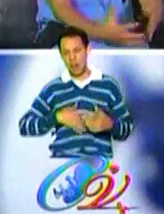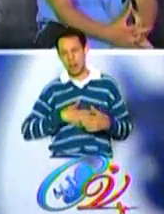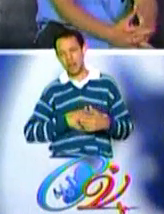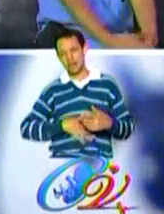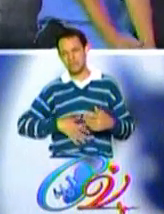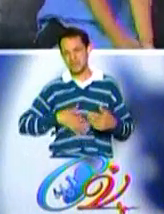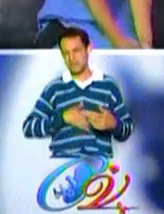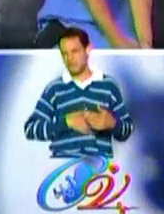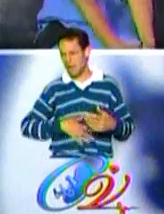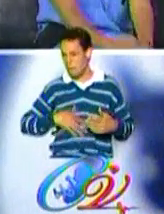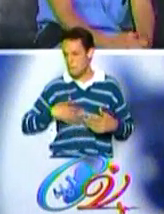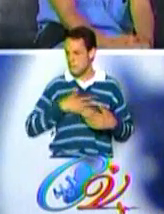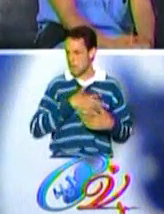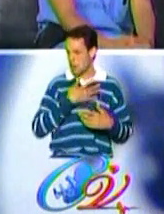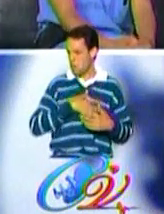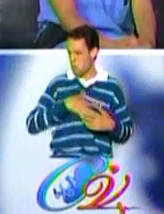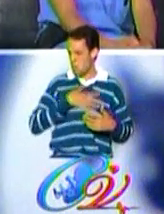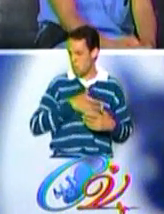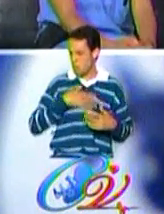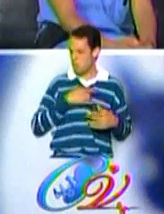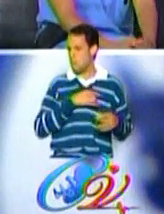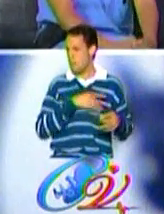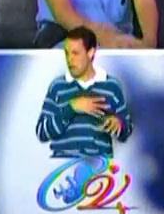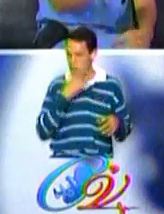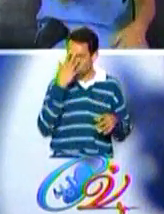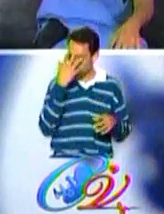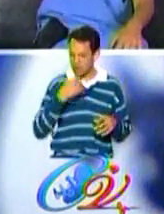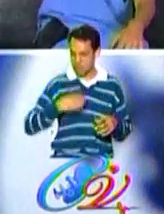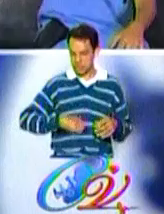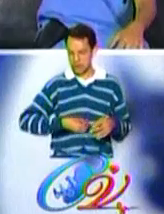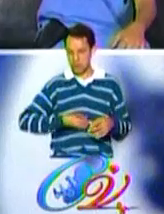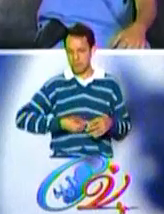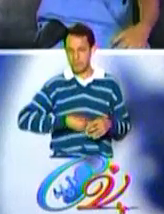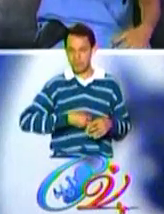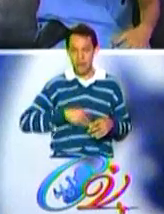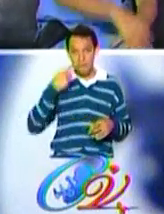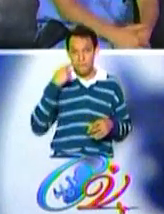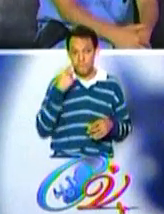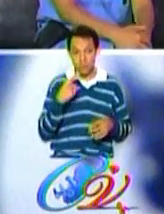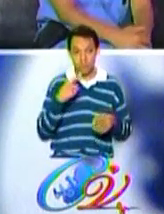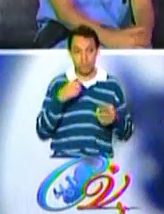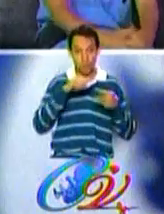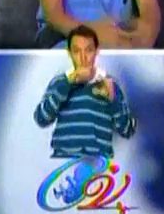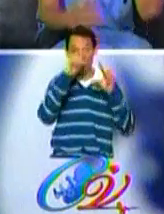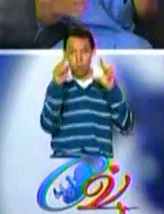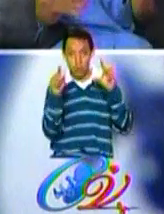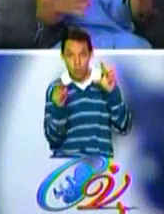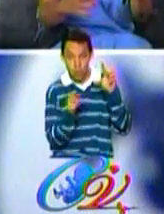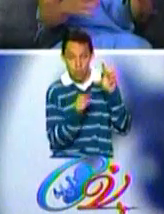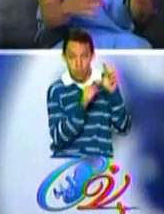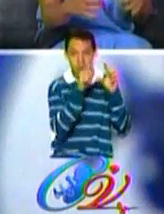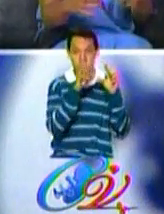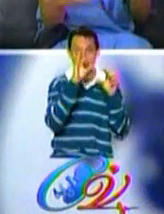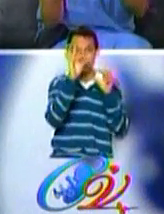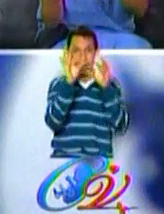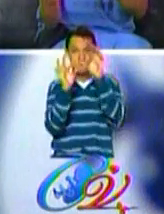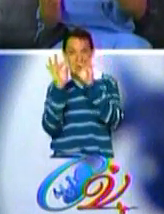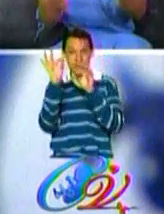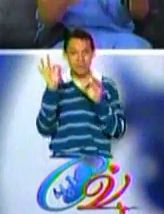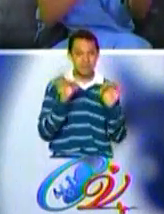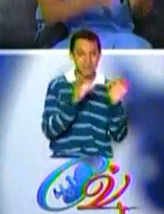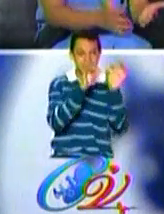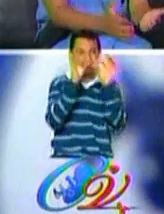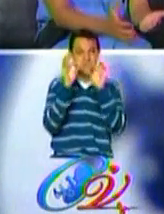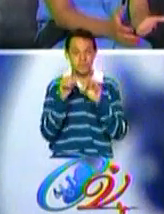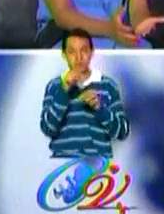¿qué será que tengo fatiga? Y lo que pasa es que este ciclo que ven acá, cuando se produce en condiciones aerobias, o